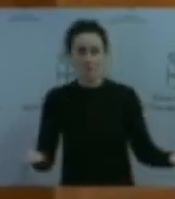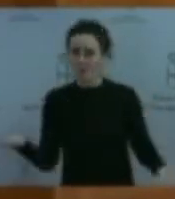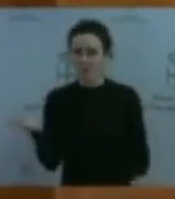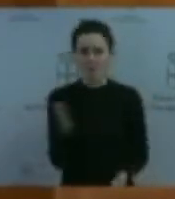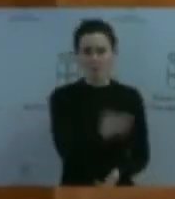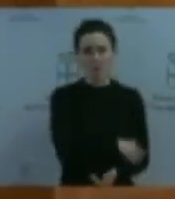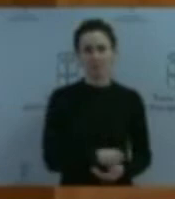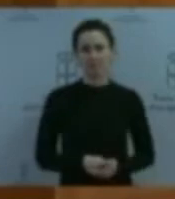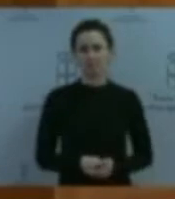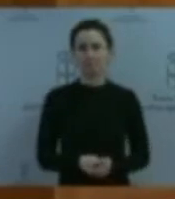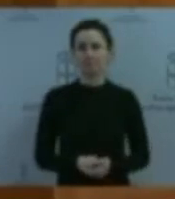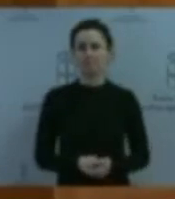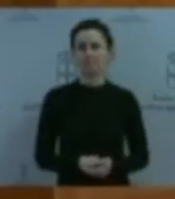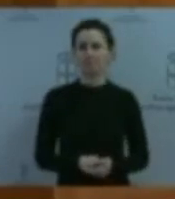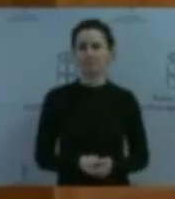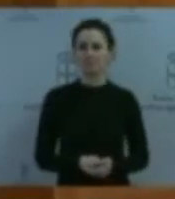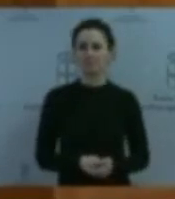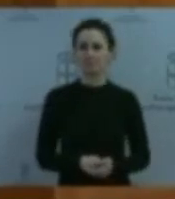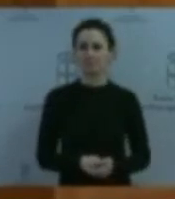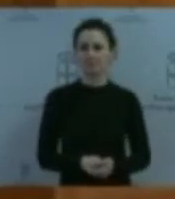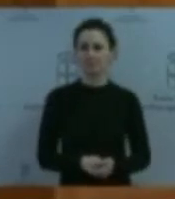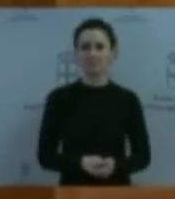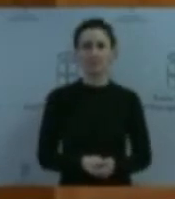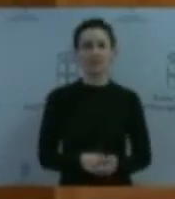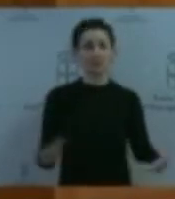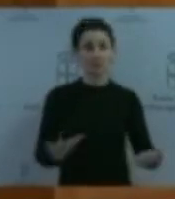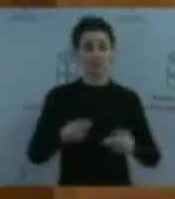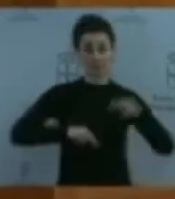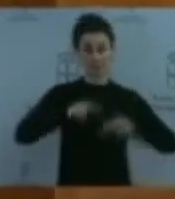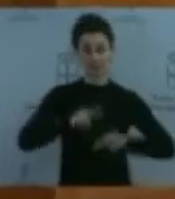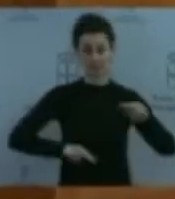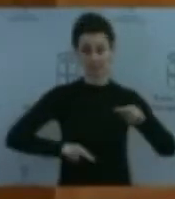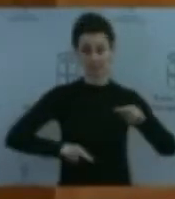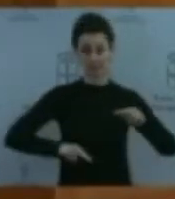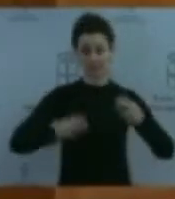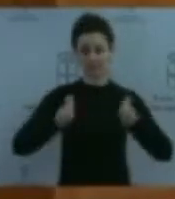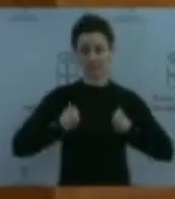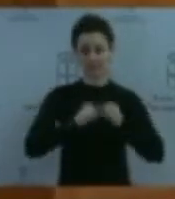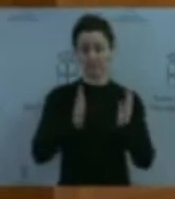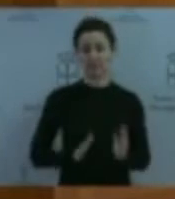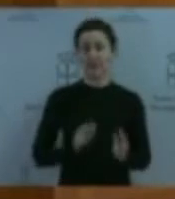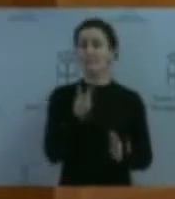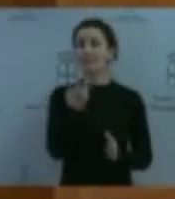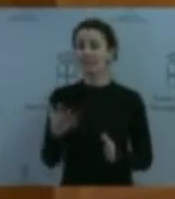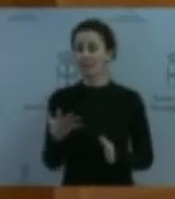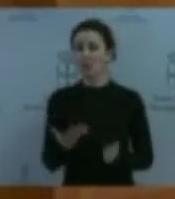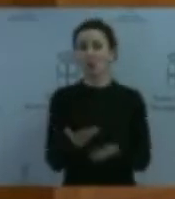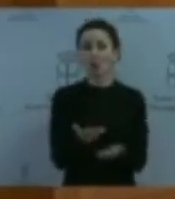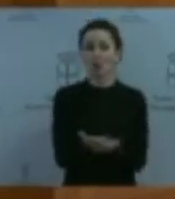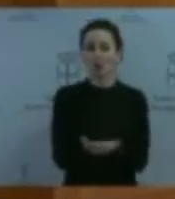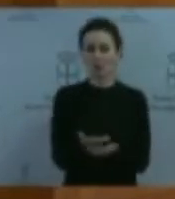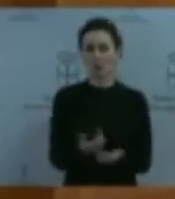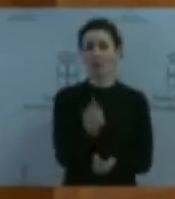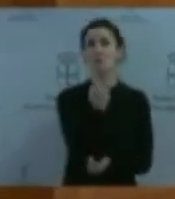vivienda social que se construye se presentaron hasta 25 solicitudes. Además, en los últimos años fueron muy numerosos los